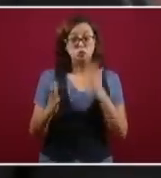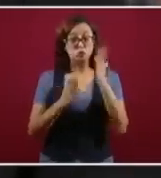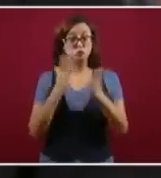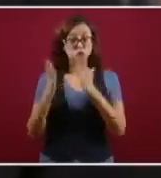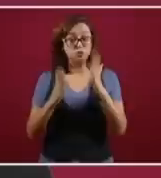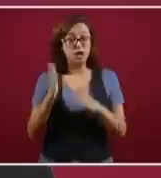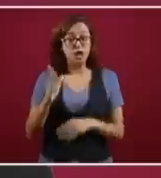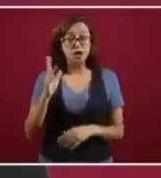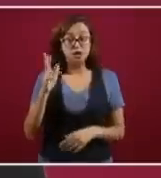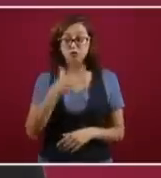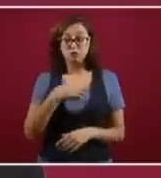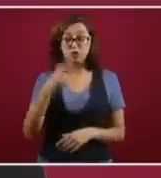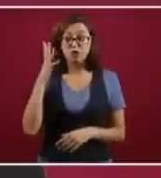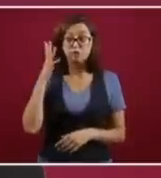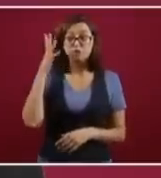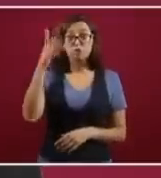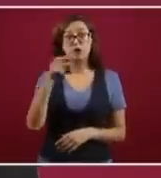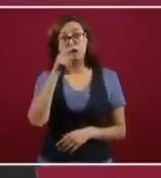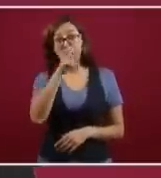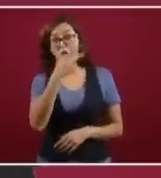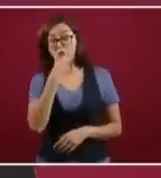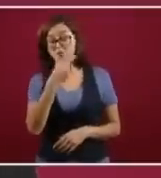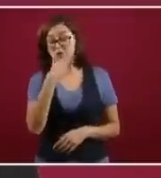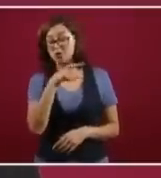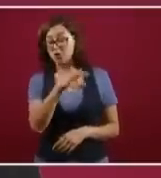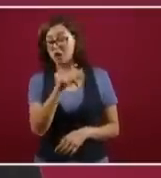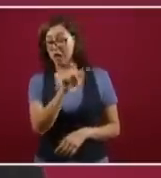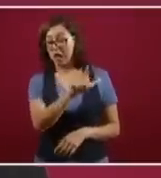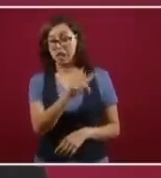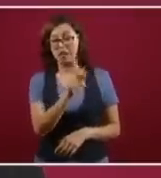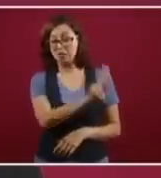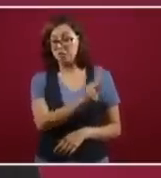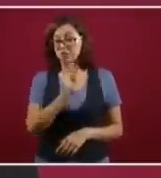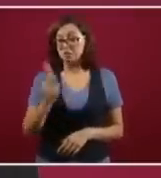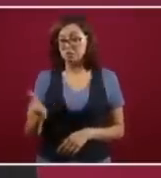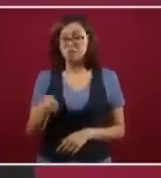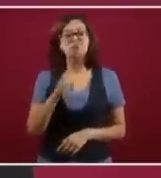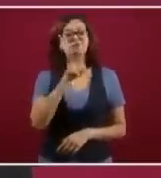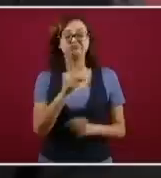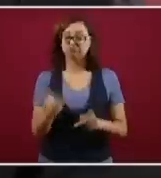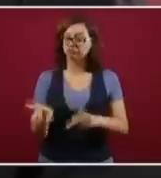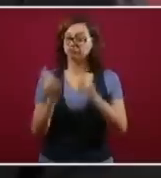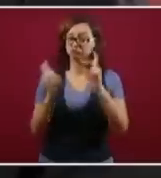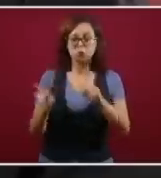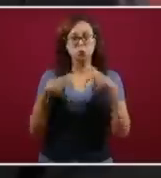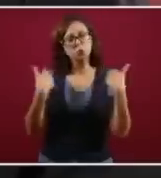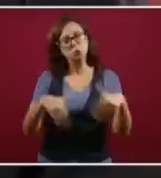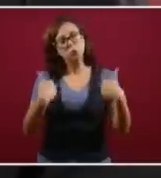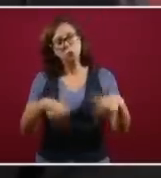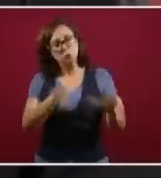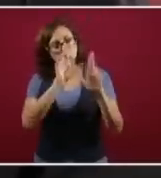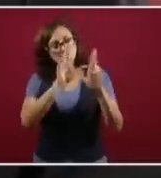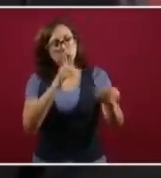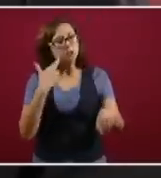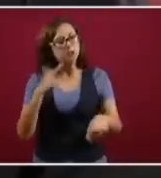seas grande seas como don fulano, un reverendo ladrón.